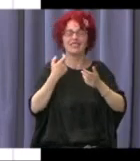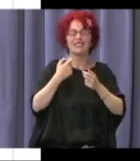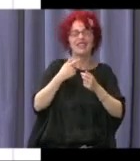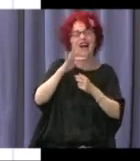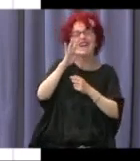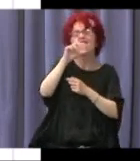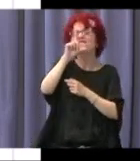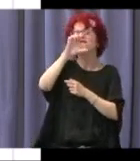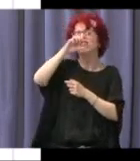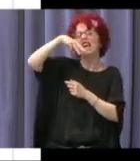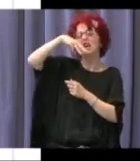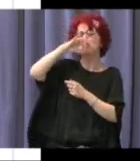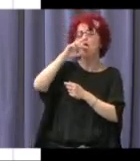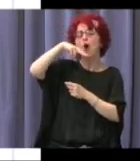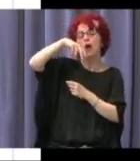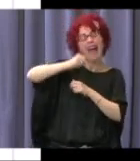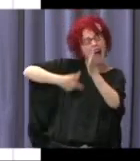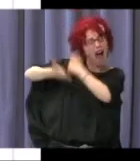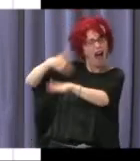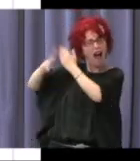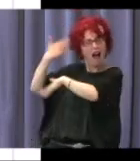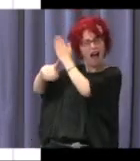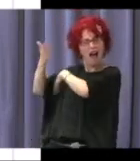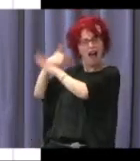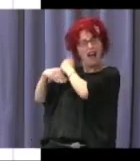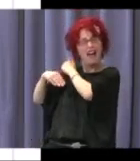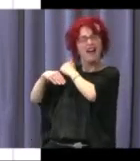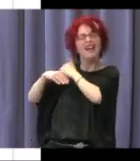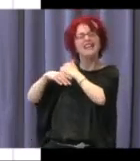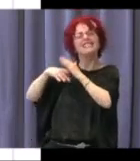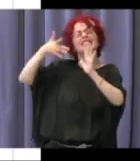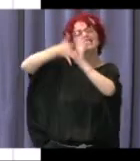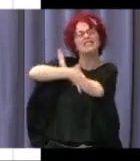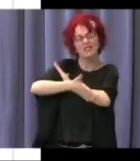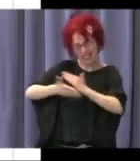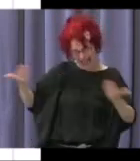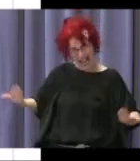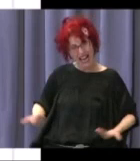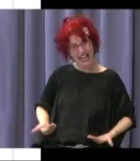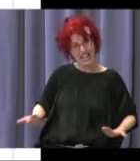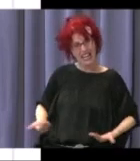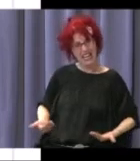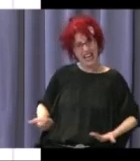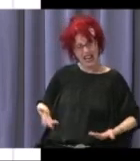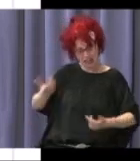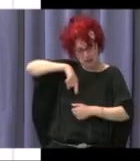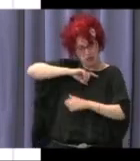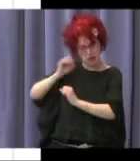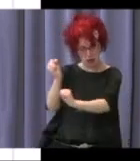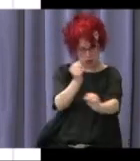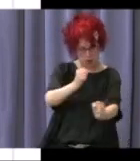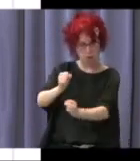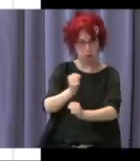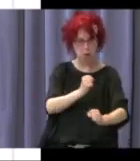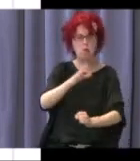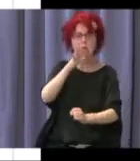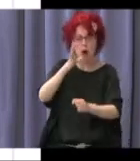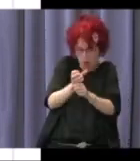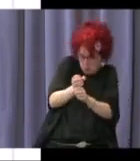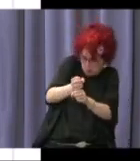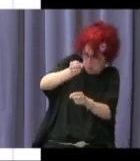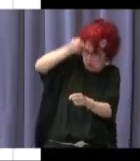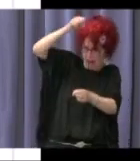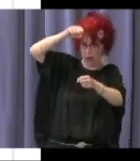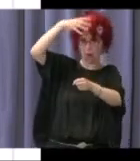es que fregona significaba criada y por eso a la fregona le hemos llamado fregona, porque fue un palo con unos pelos que